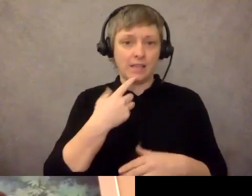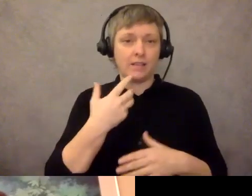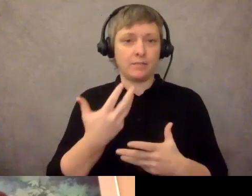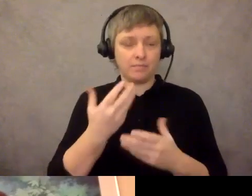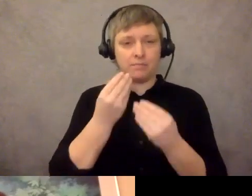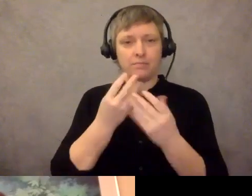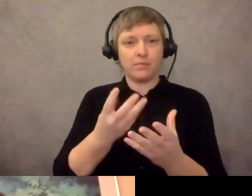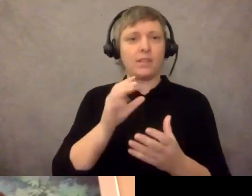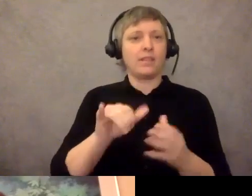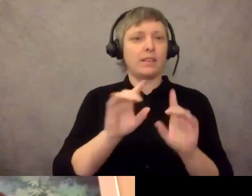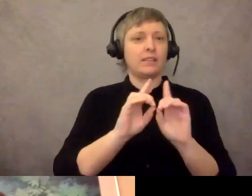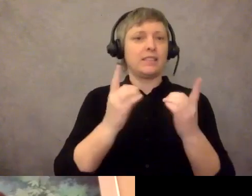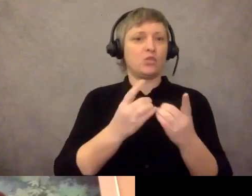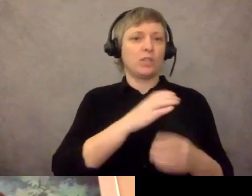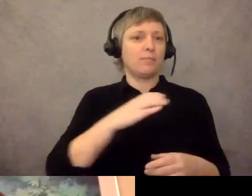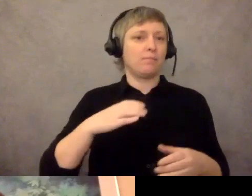tiene